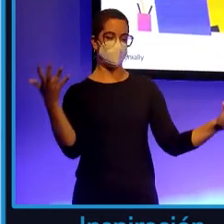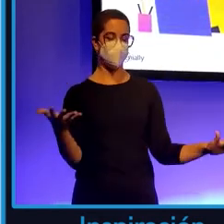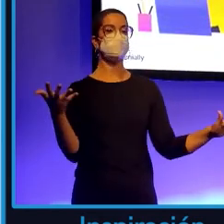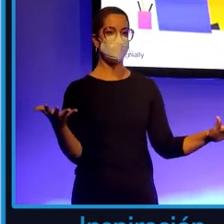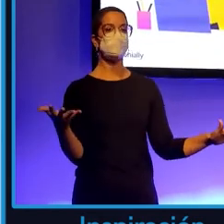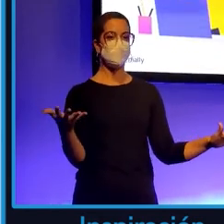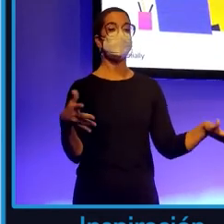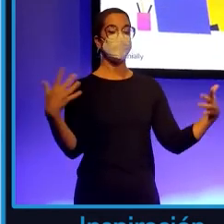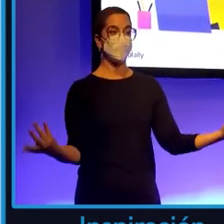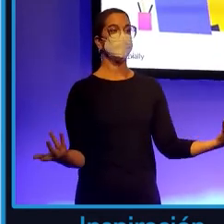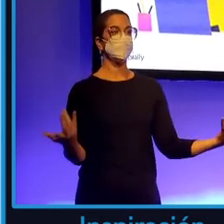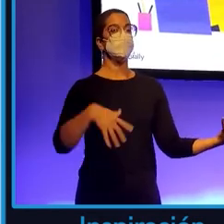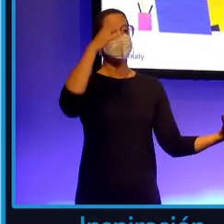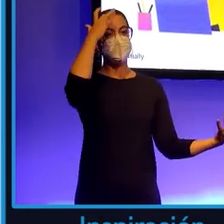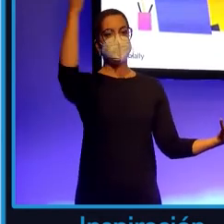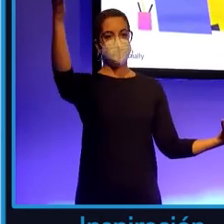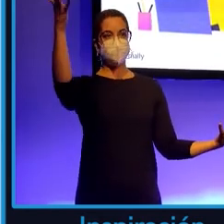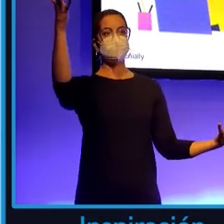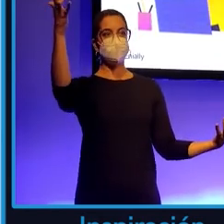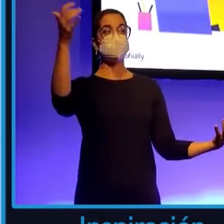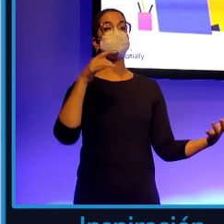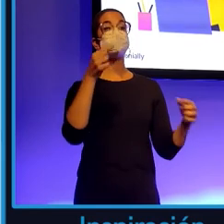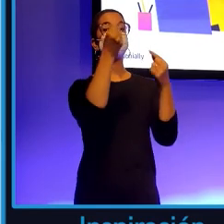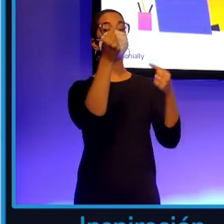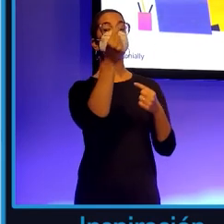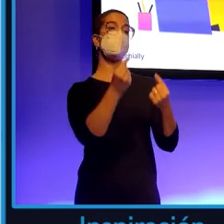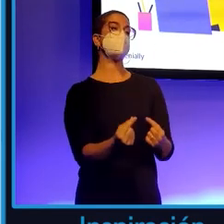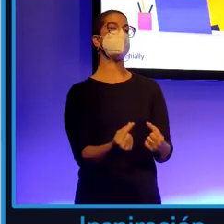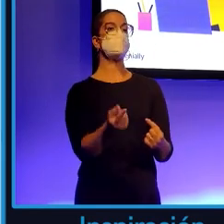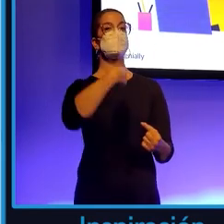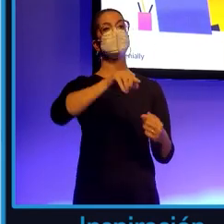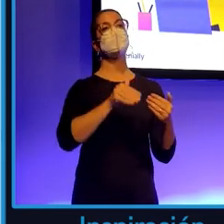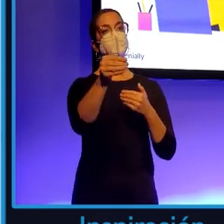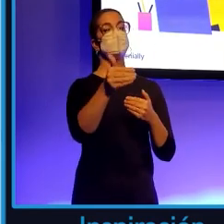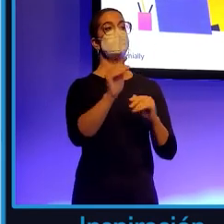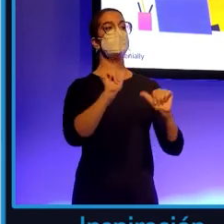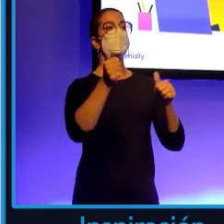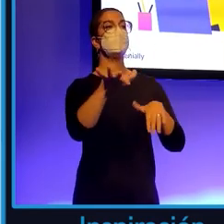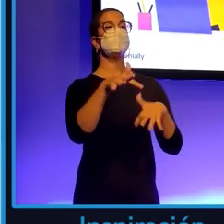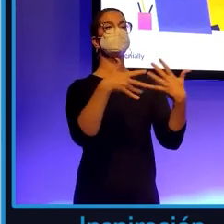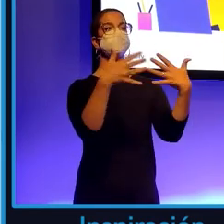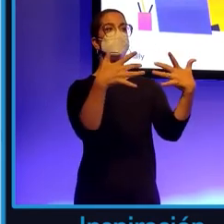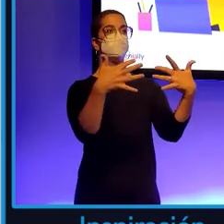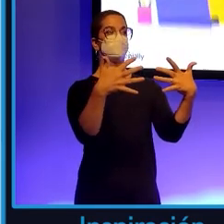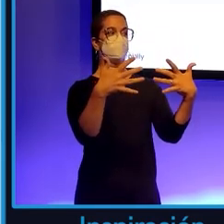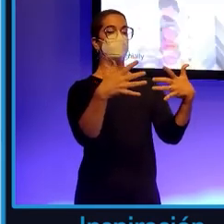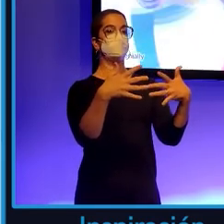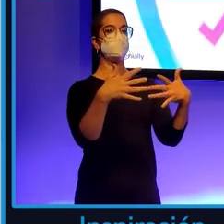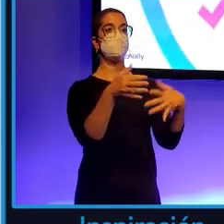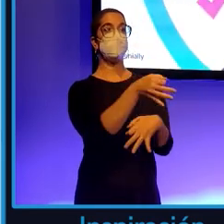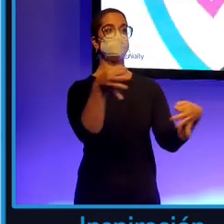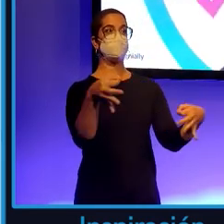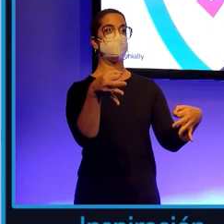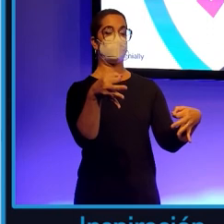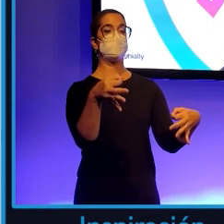esto proyectar imaginar y diseñar nuestro futuro y empieza por nuestras manos por tener esa efectividad y esa agilidad a la